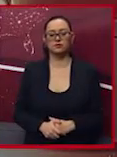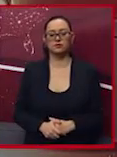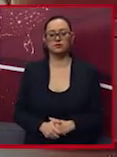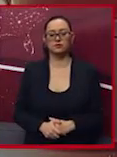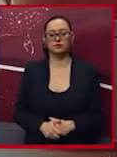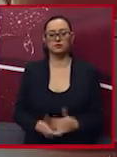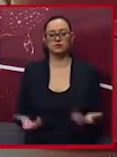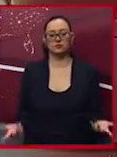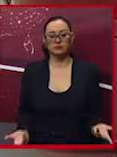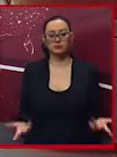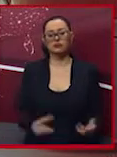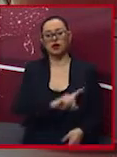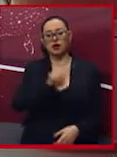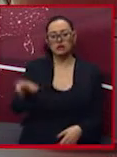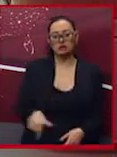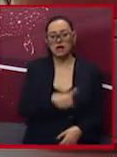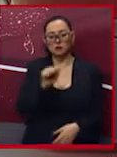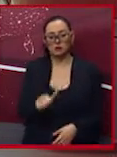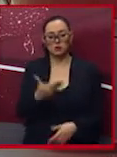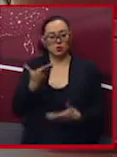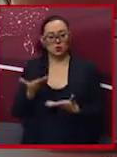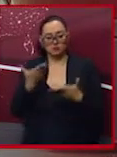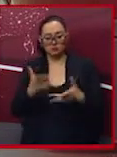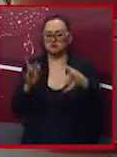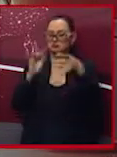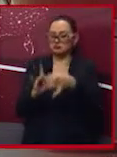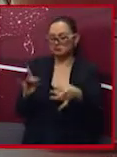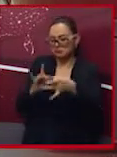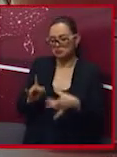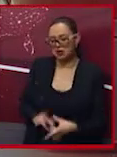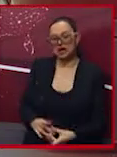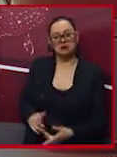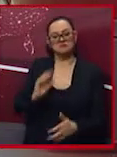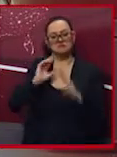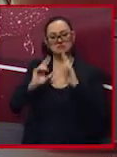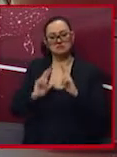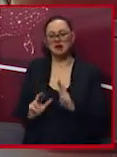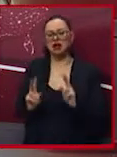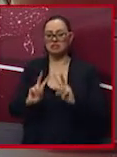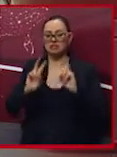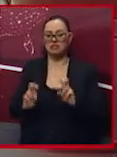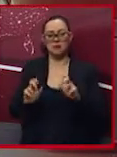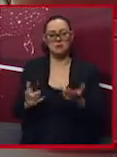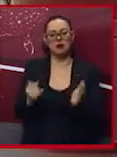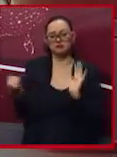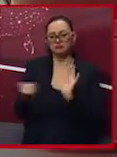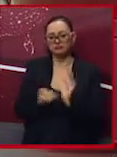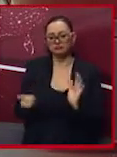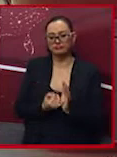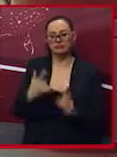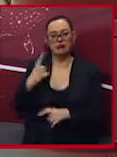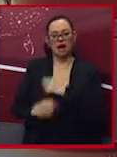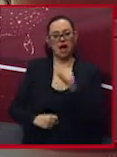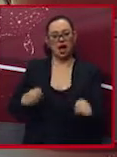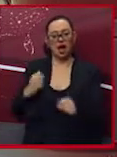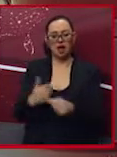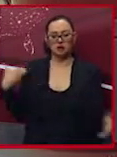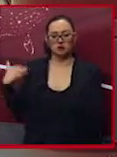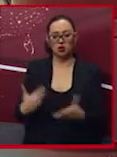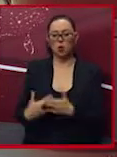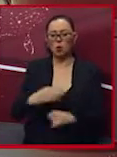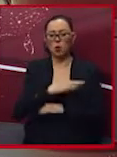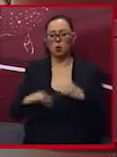Bueno, posteriormente el funcionario tuvo una primera intervención para explicar los resultados en materia hacendaria del último año de gestión de la Administración